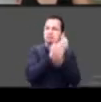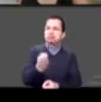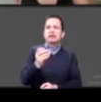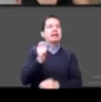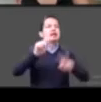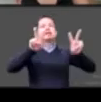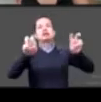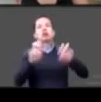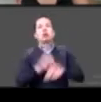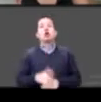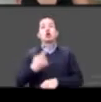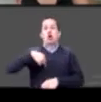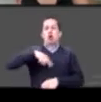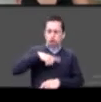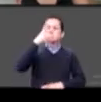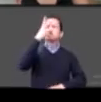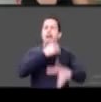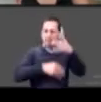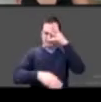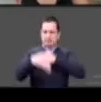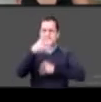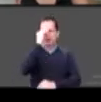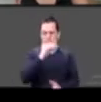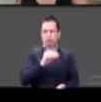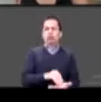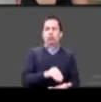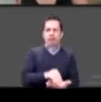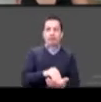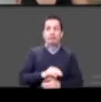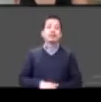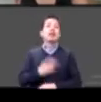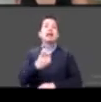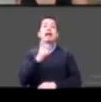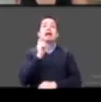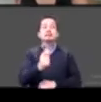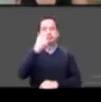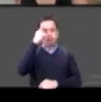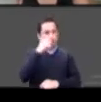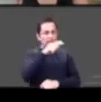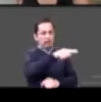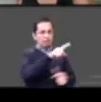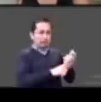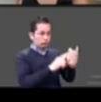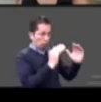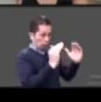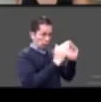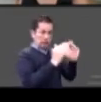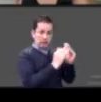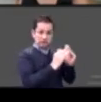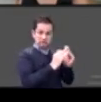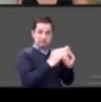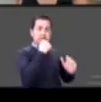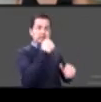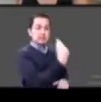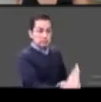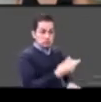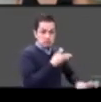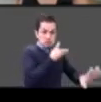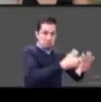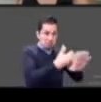de México sobre la importancia y la posibilidad de prevenir la violencia en casa en contra de niños, niñas y adolescentes. La siguiente, por favor.